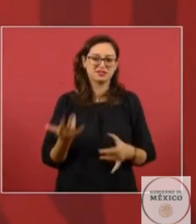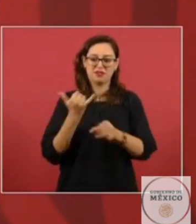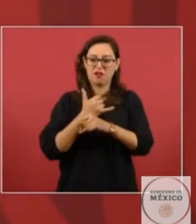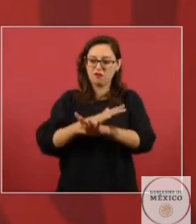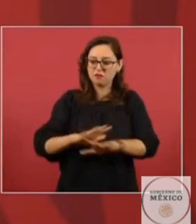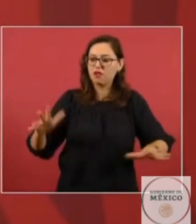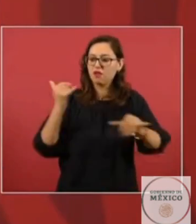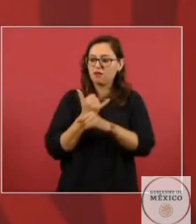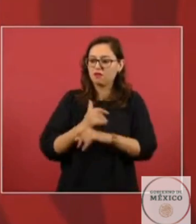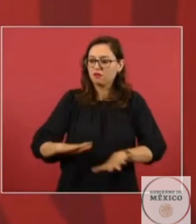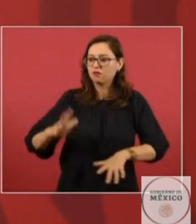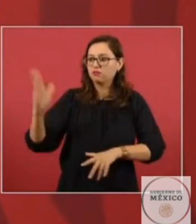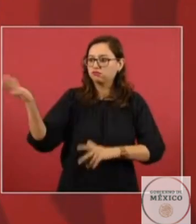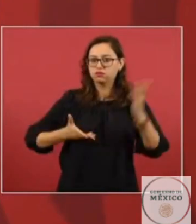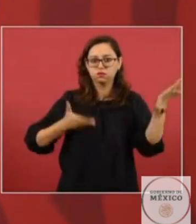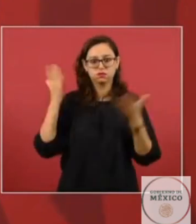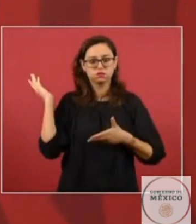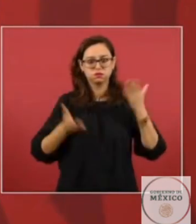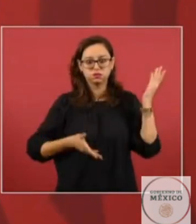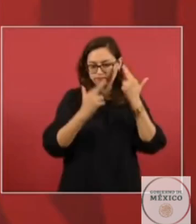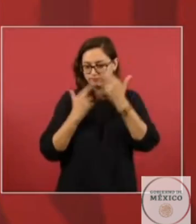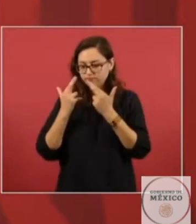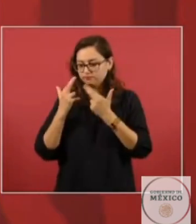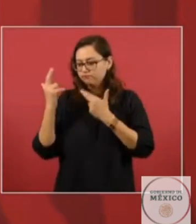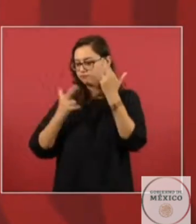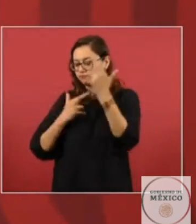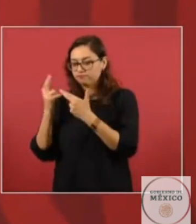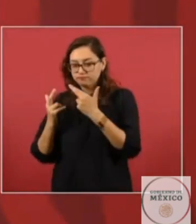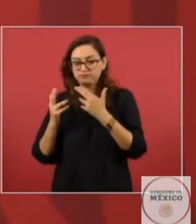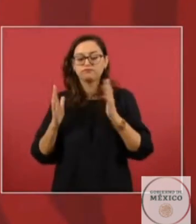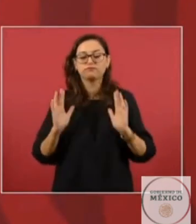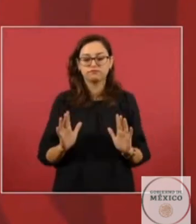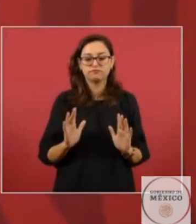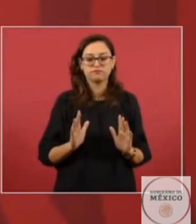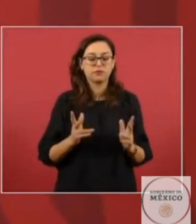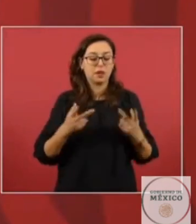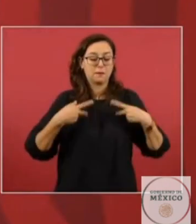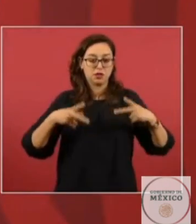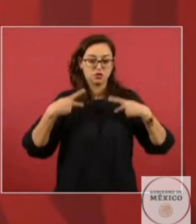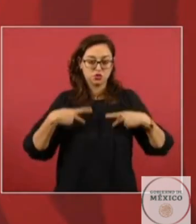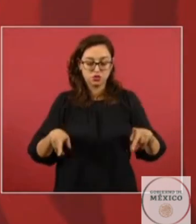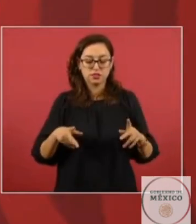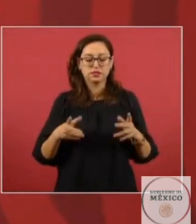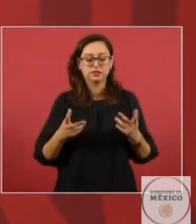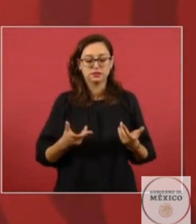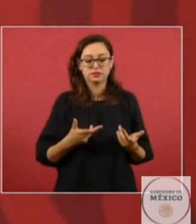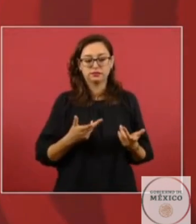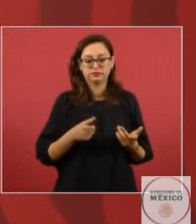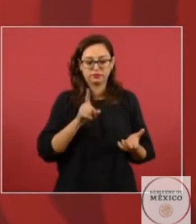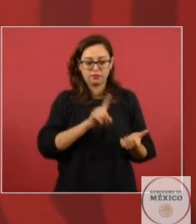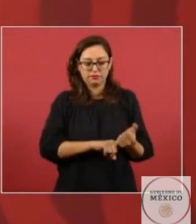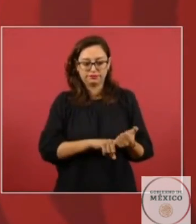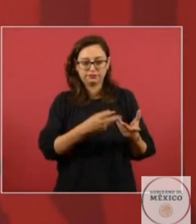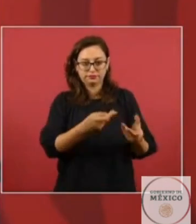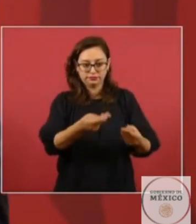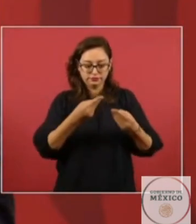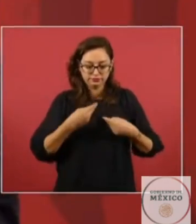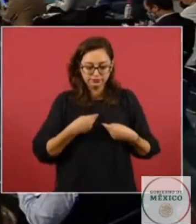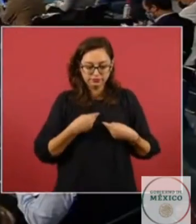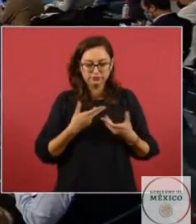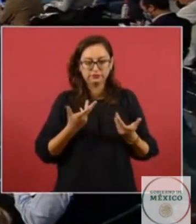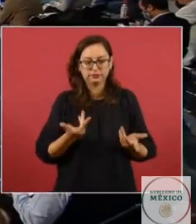metales preciosos, joyas, etcétera. Una cantidad de cosas se consideran vulnerables porque